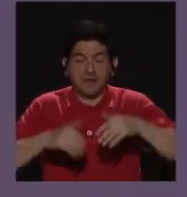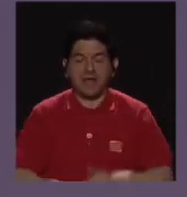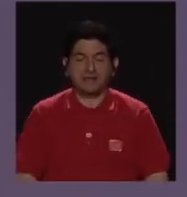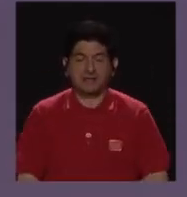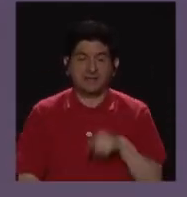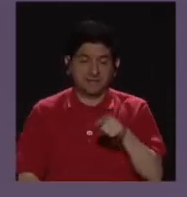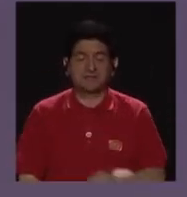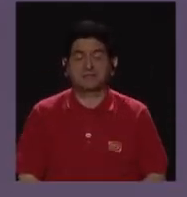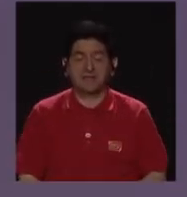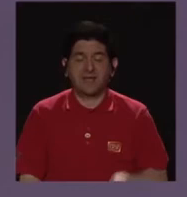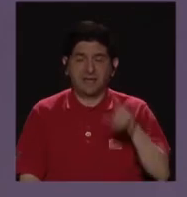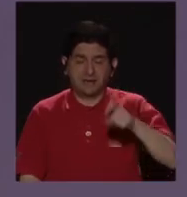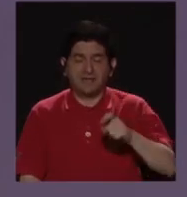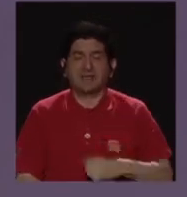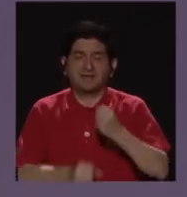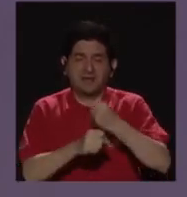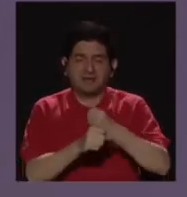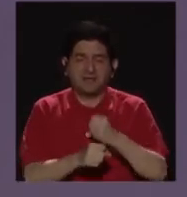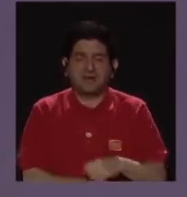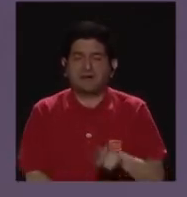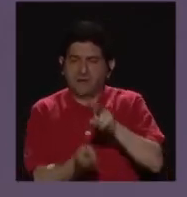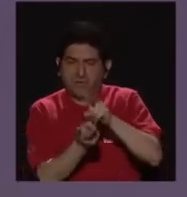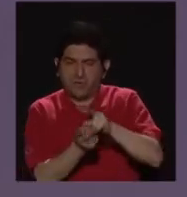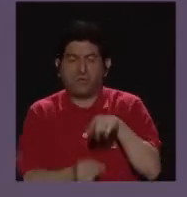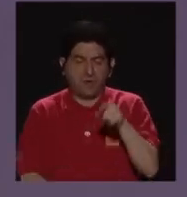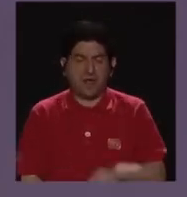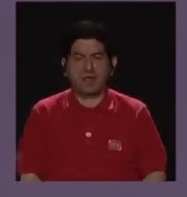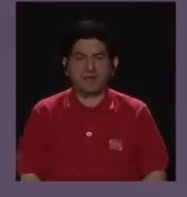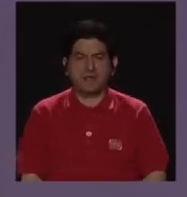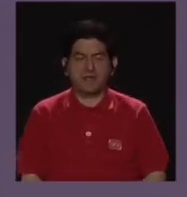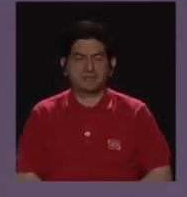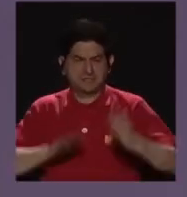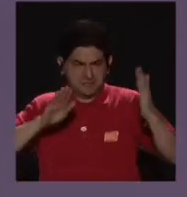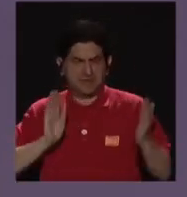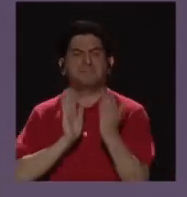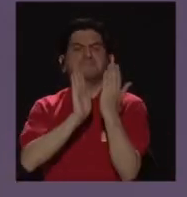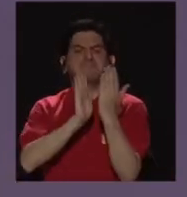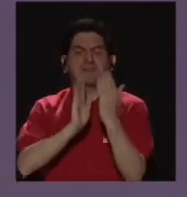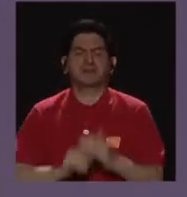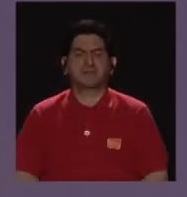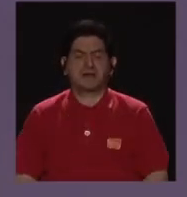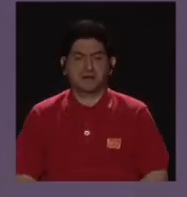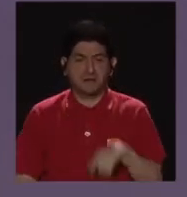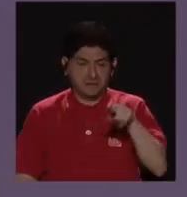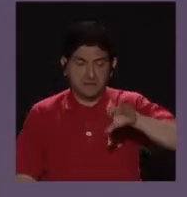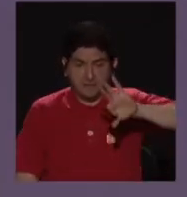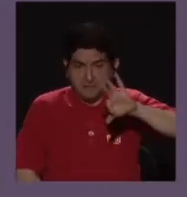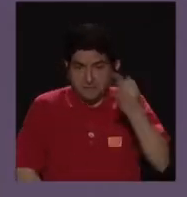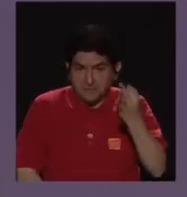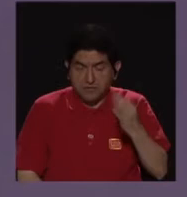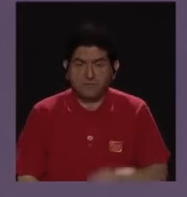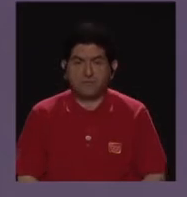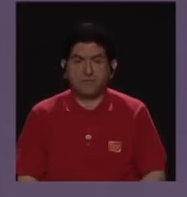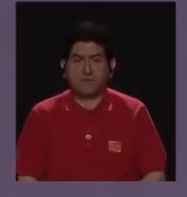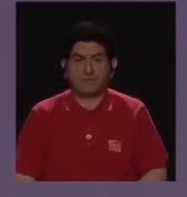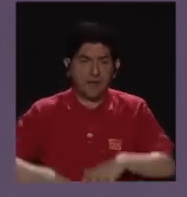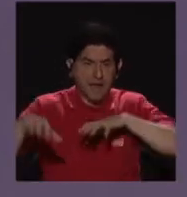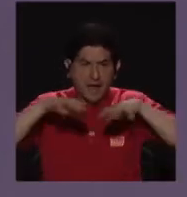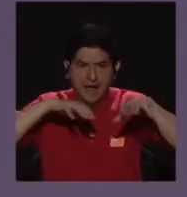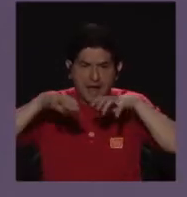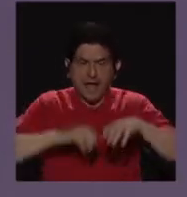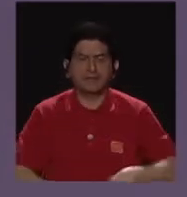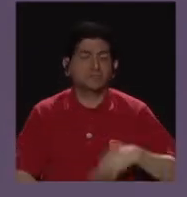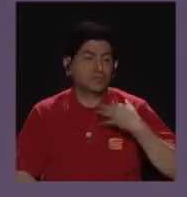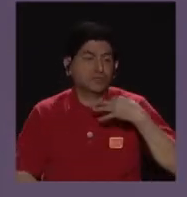que son las que en principio ponen el cuerpo para resistir digamos en este sentido las redadas las las redadas